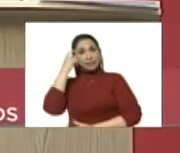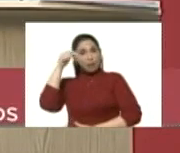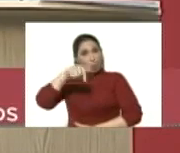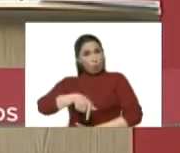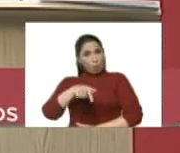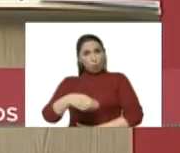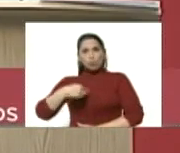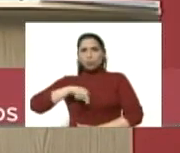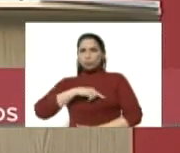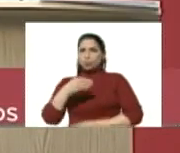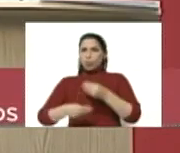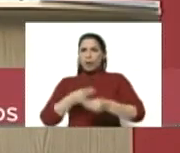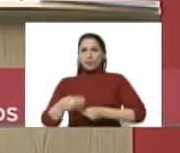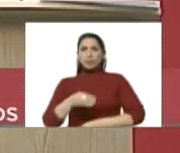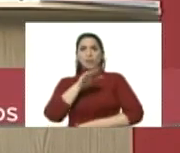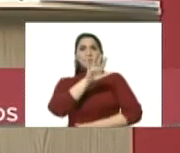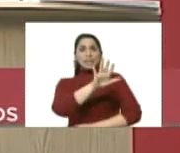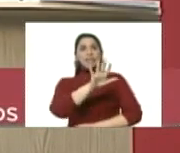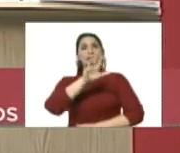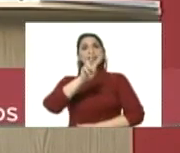hemos aplicado